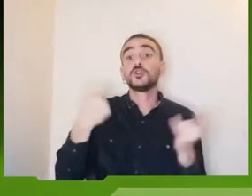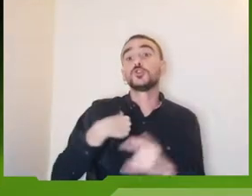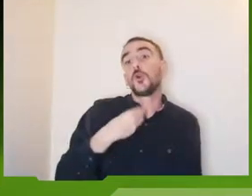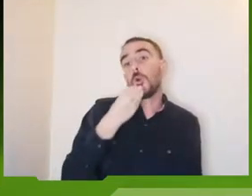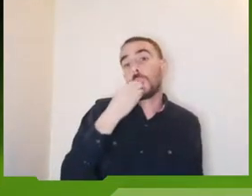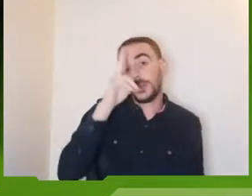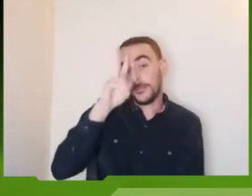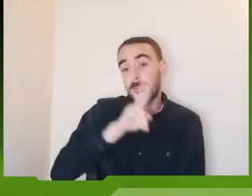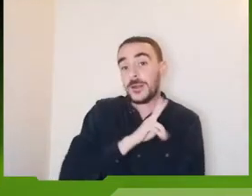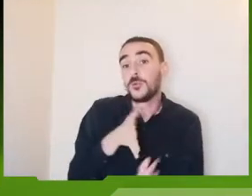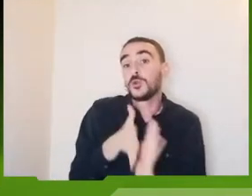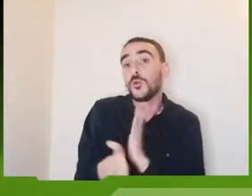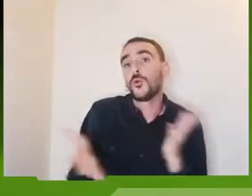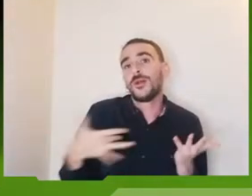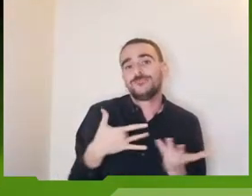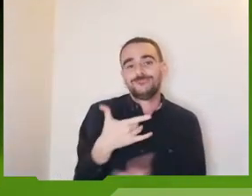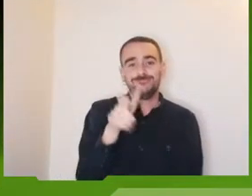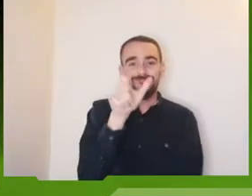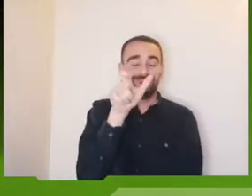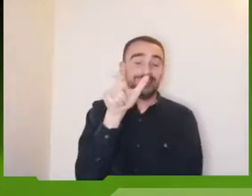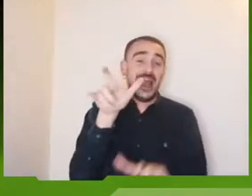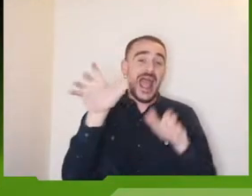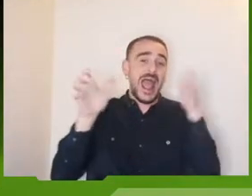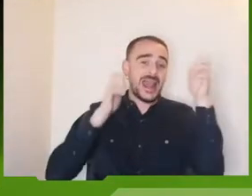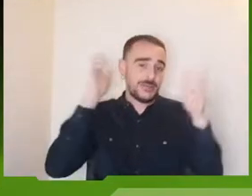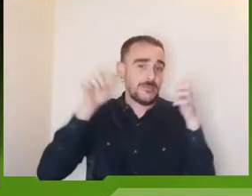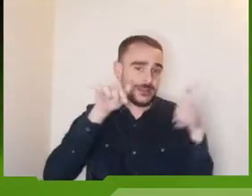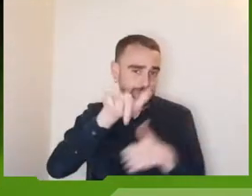Ahora que se están